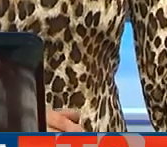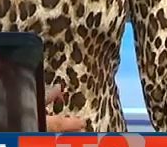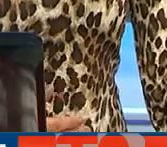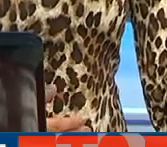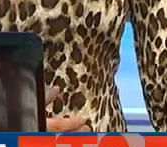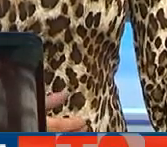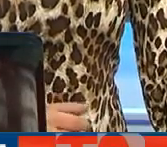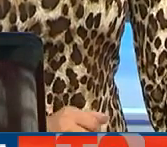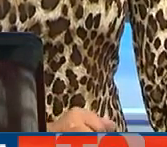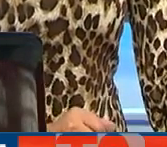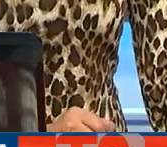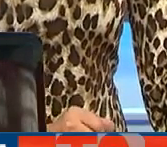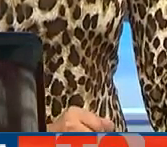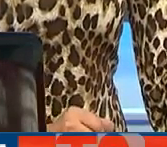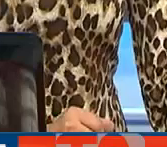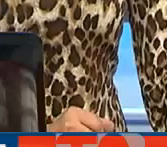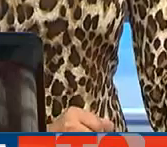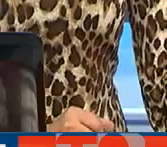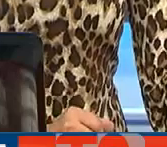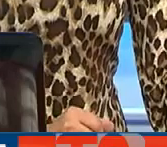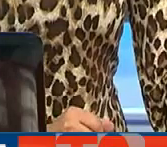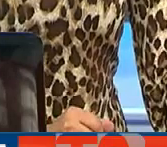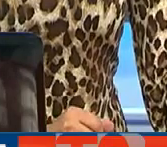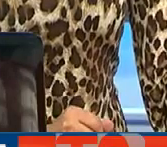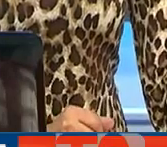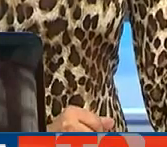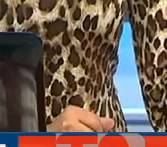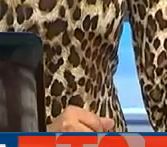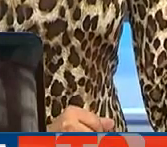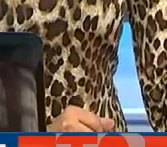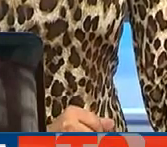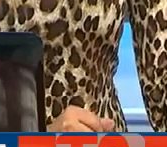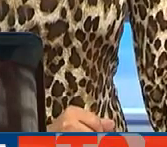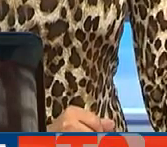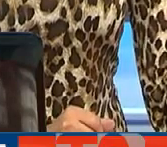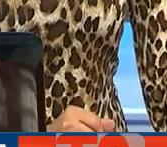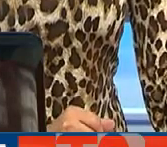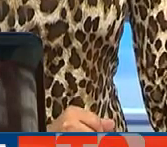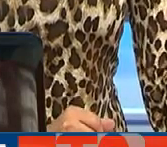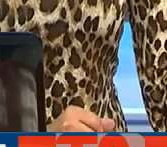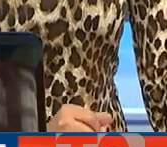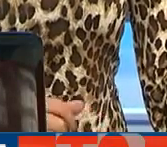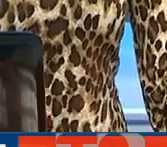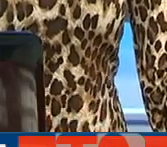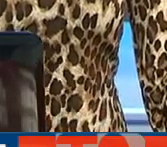aseguran además que se instalarán 10.000 puestos para la distribución de vacunas. Con este tema empezamos 24